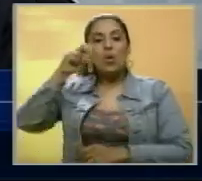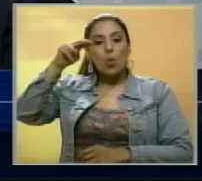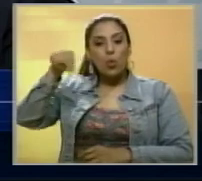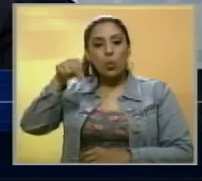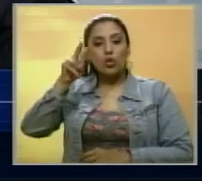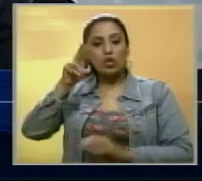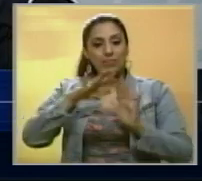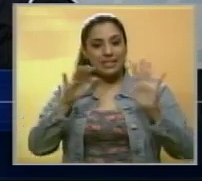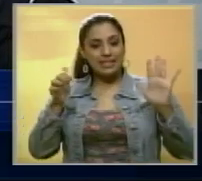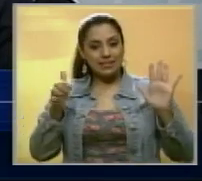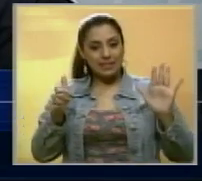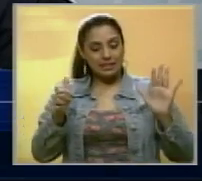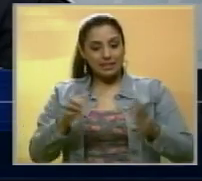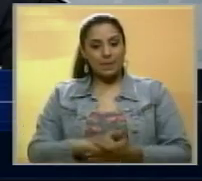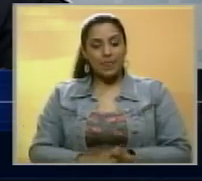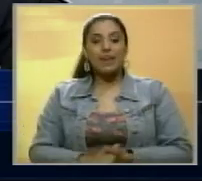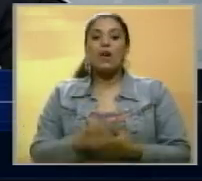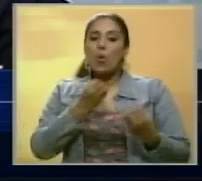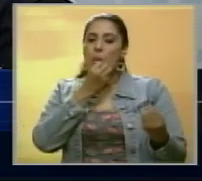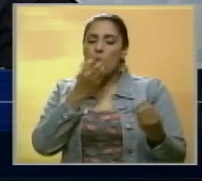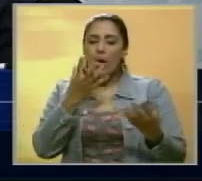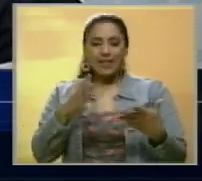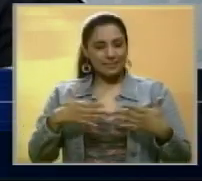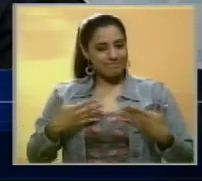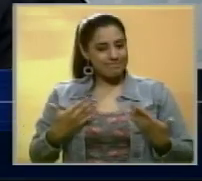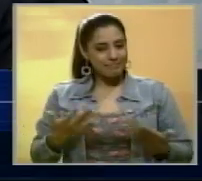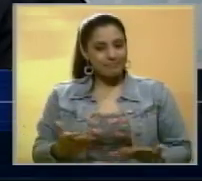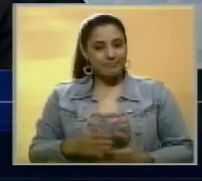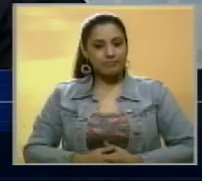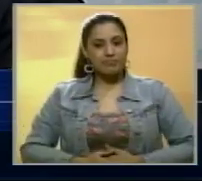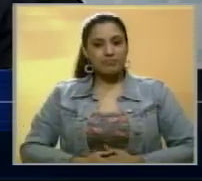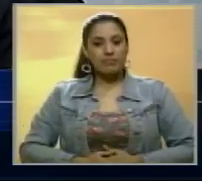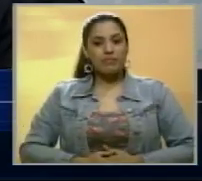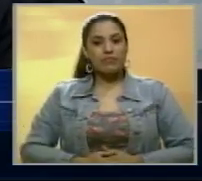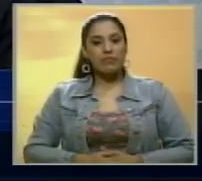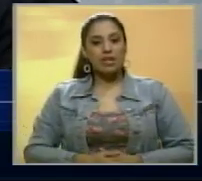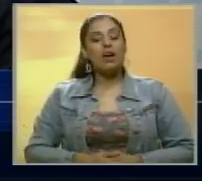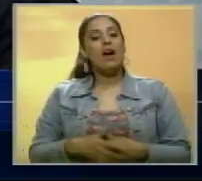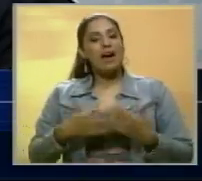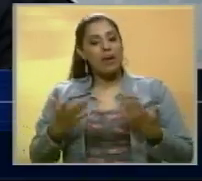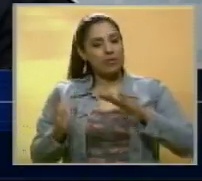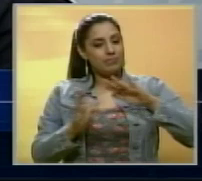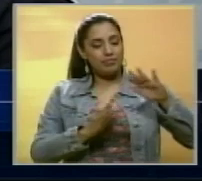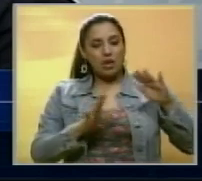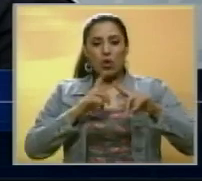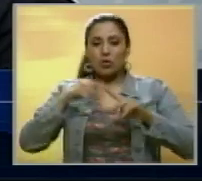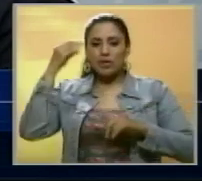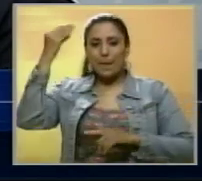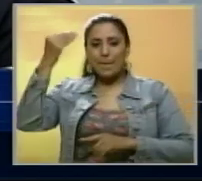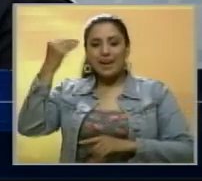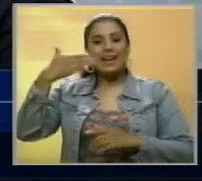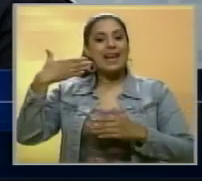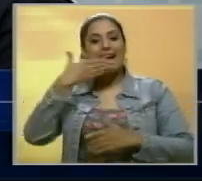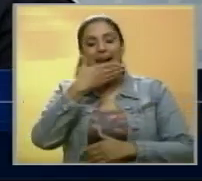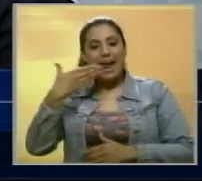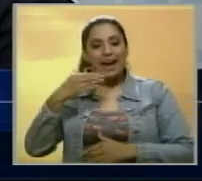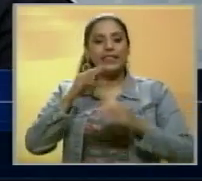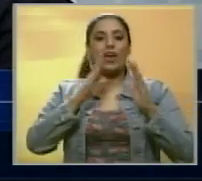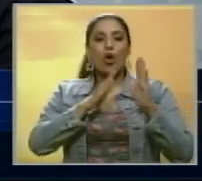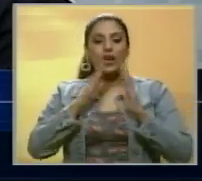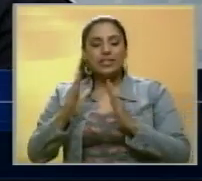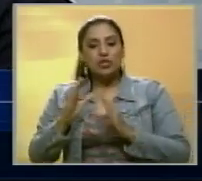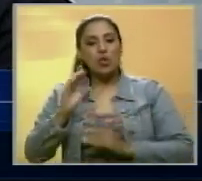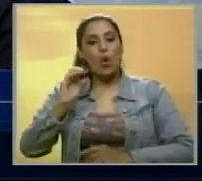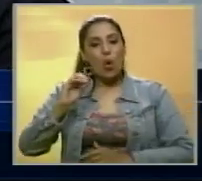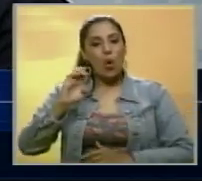del 2016. Declara, voy fuera del considerando, que la Carta de la Organización de los